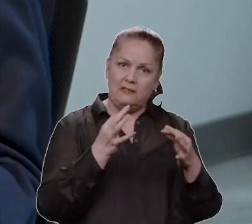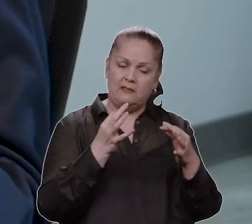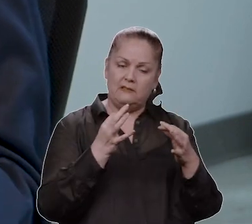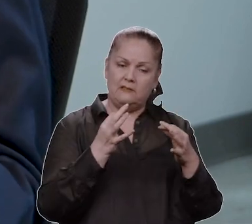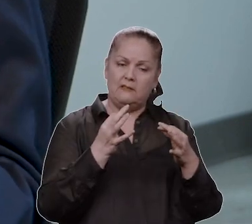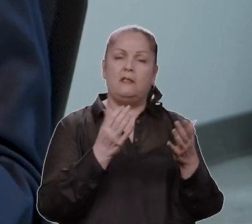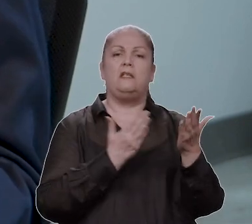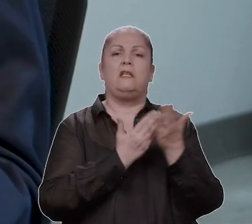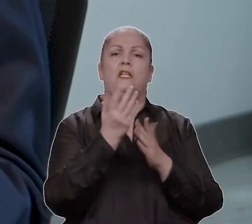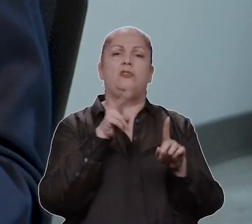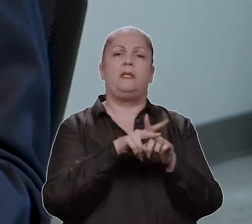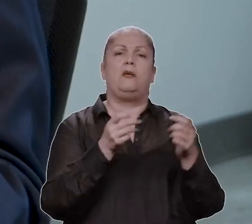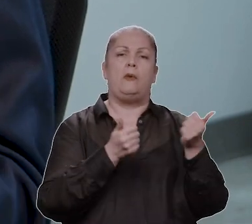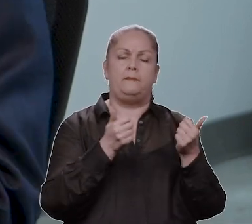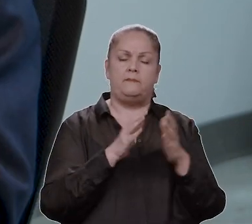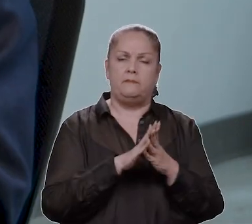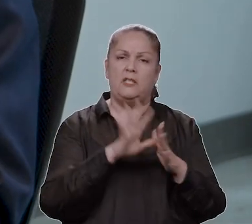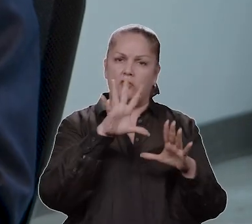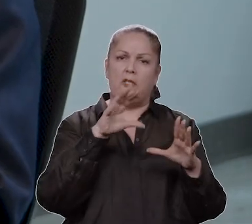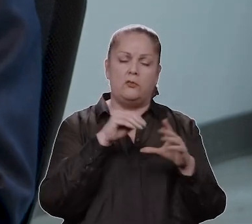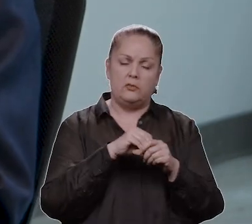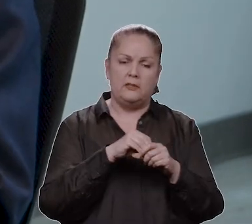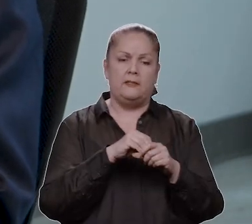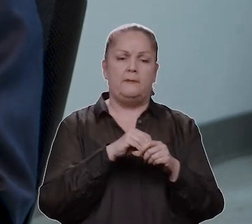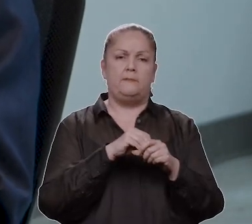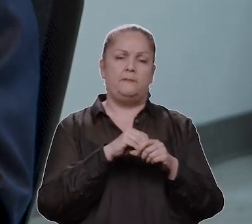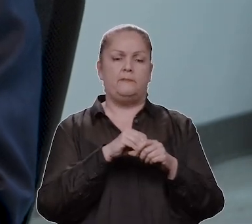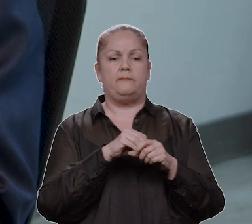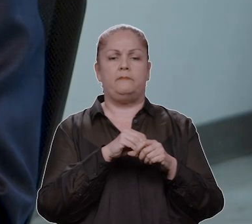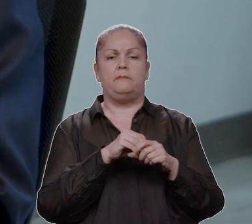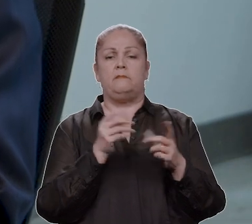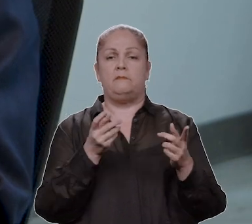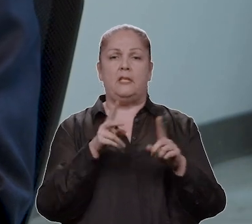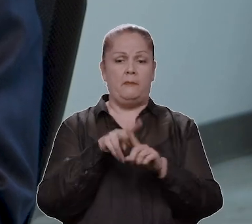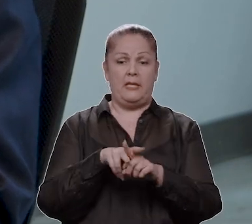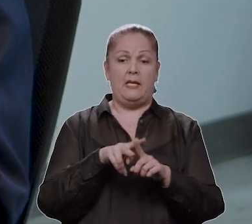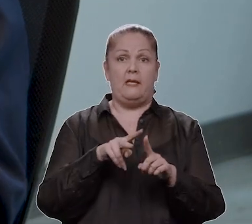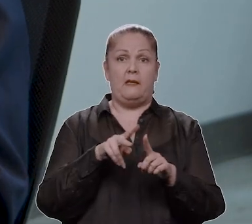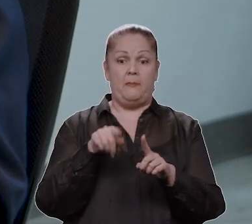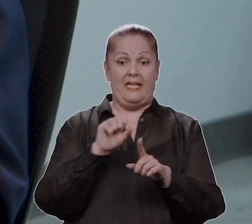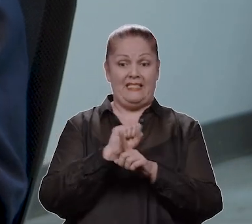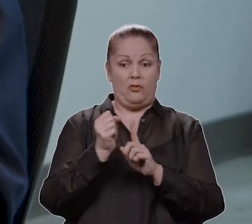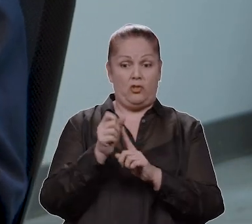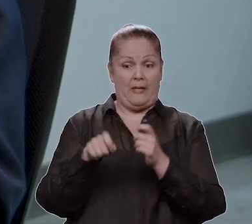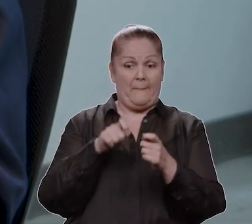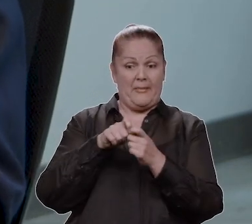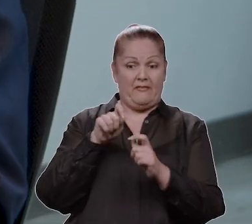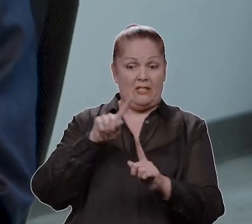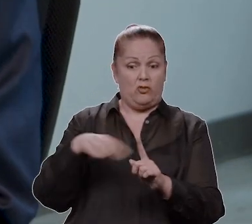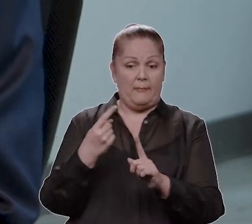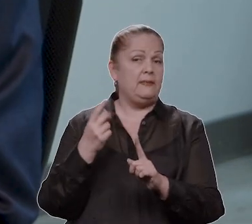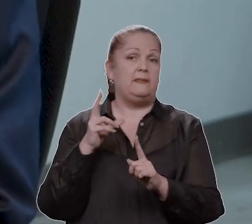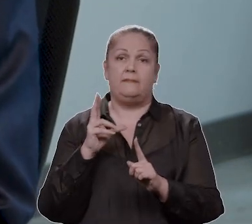el derecho aplicable. Y esto incluye pautar de una forma que sea aplicable no tan solo al caso o controversia particular